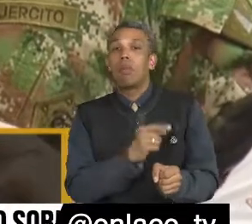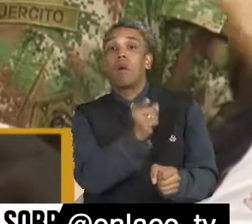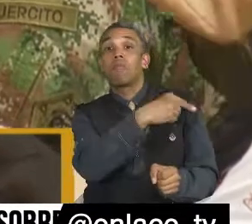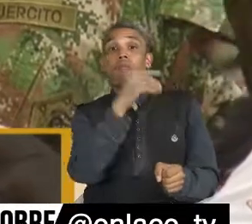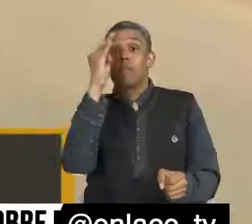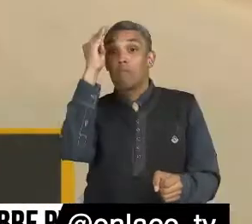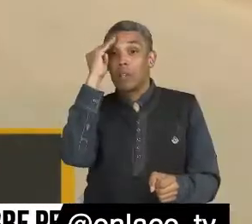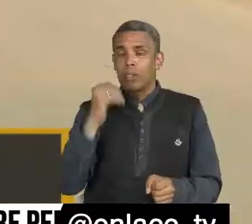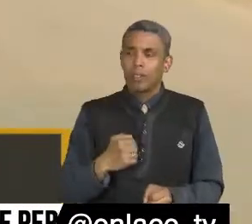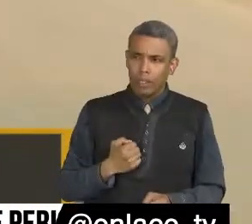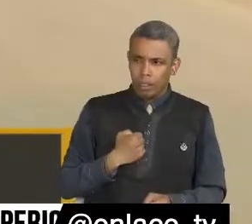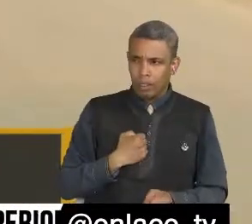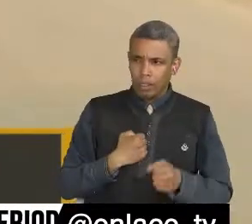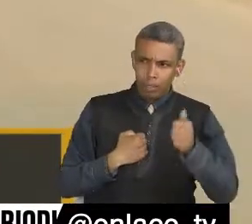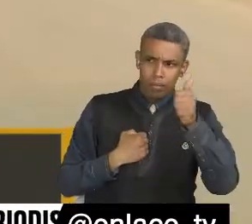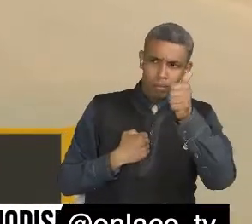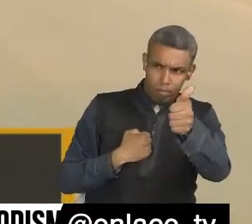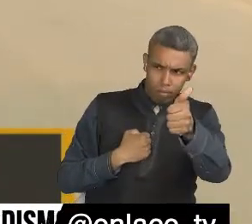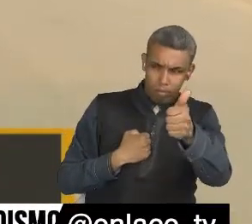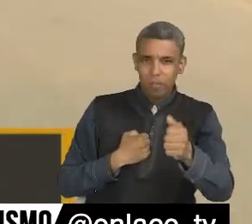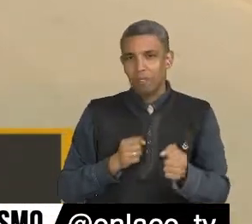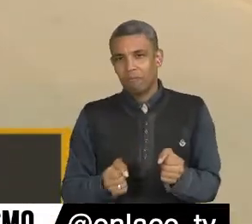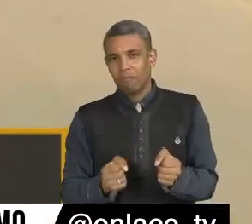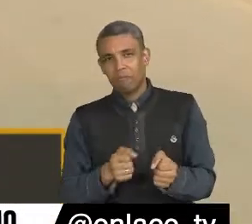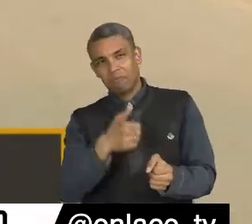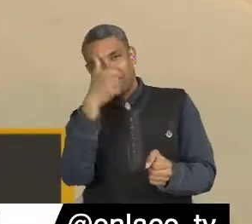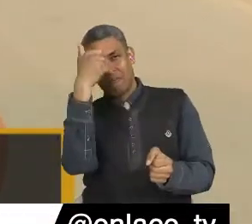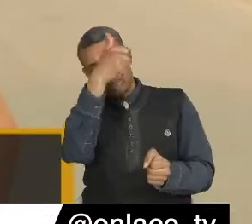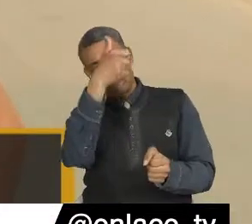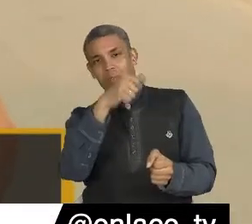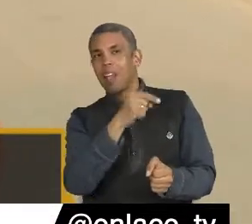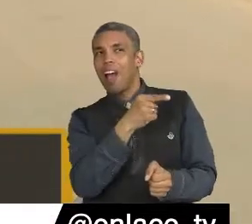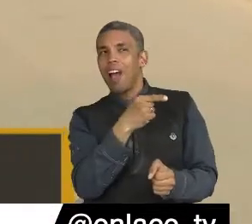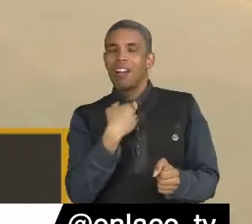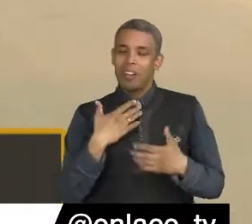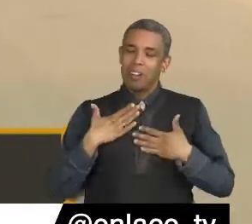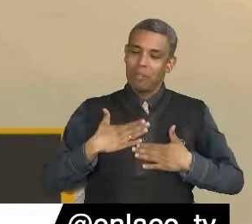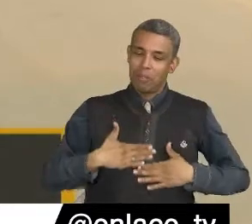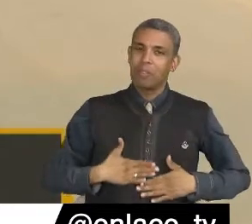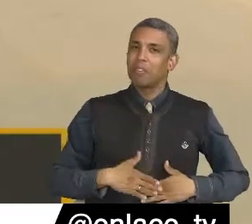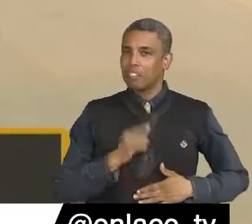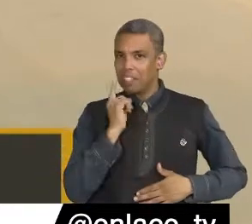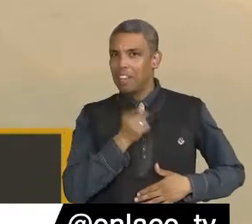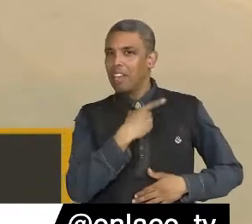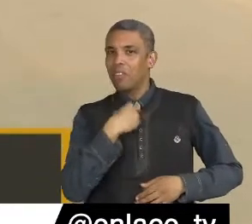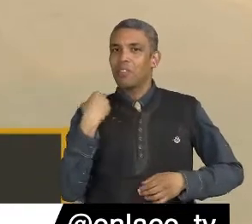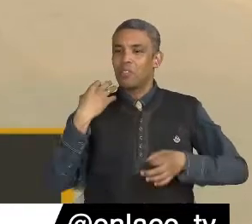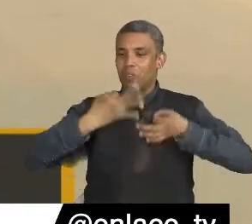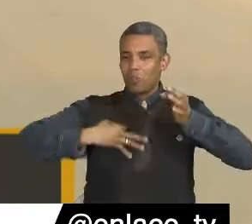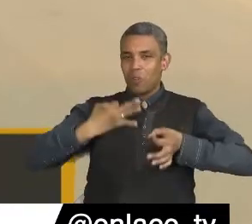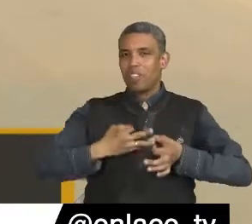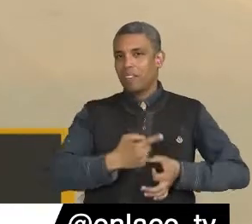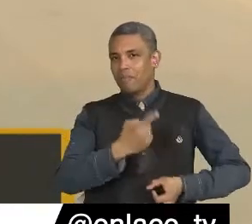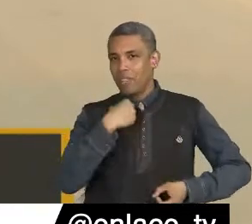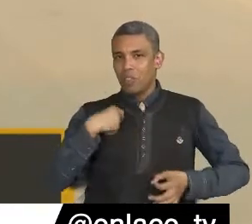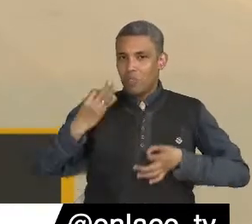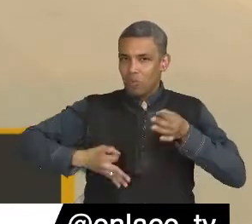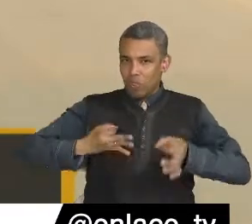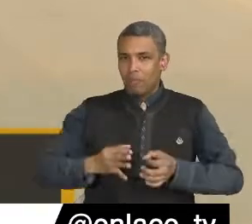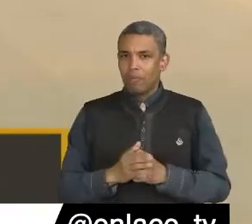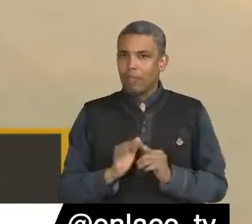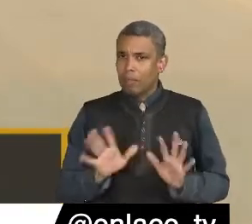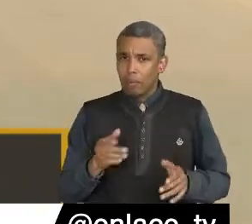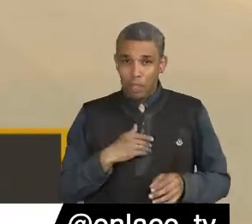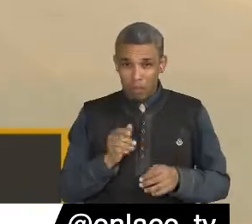estamos nosotros. El llamado también es a los ciudadanos a que tomen las medidas preventivas para evitar que su descanso de Semana Mayor no se convierta